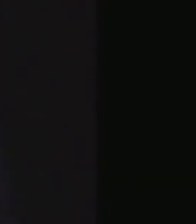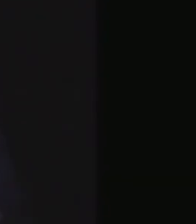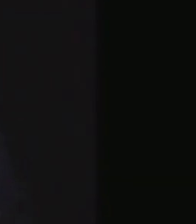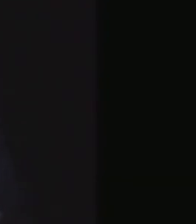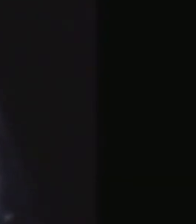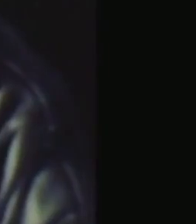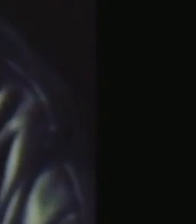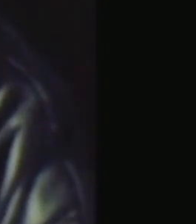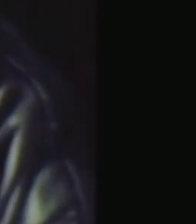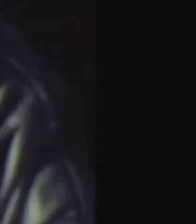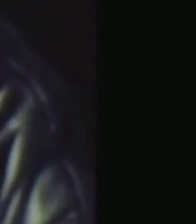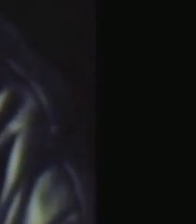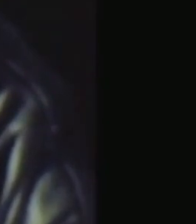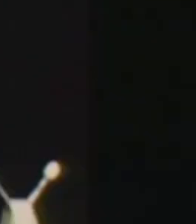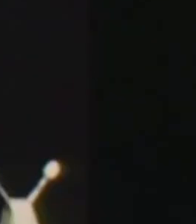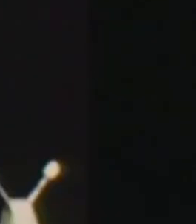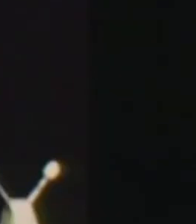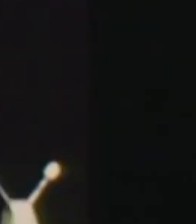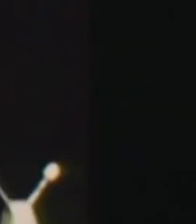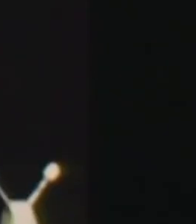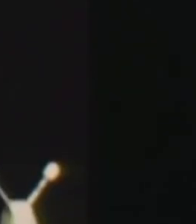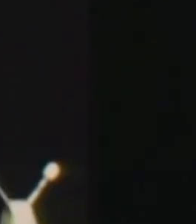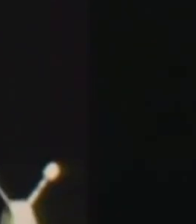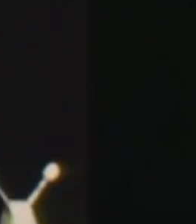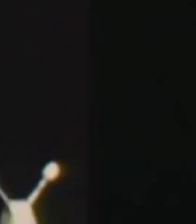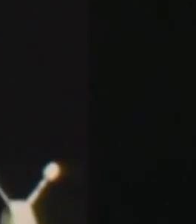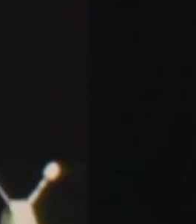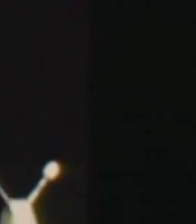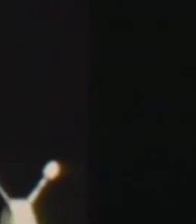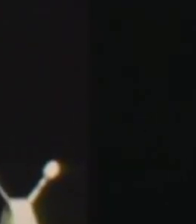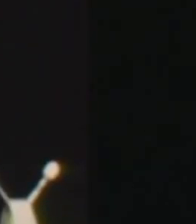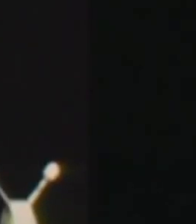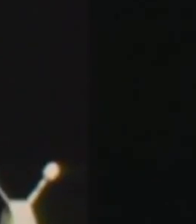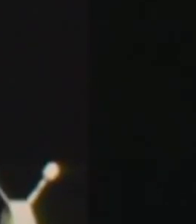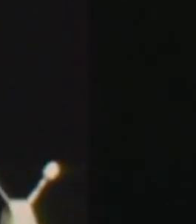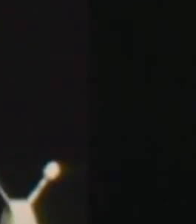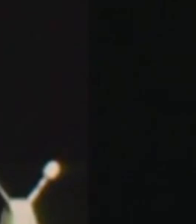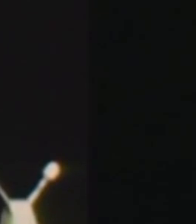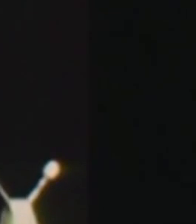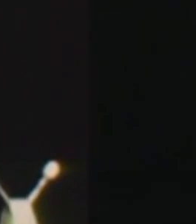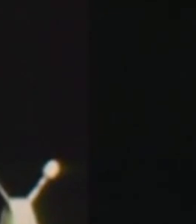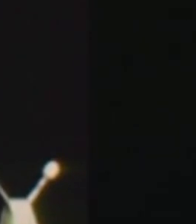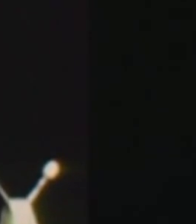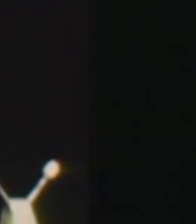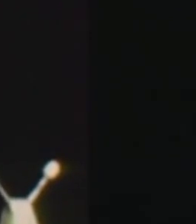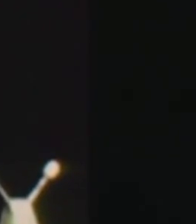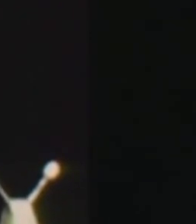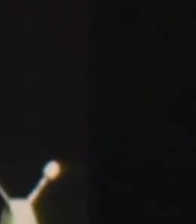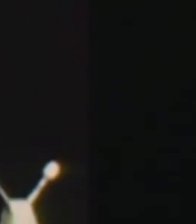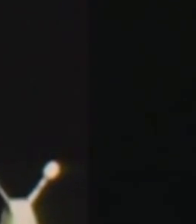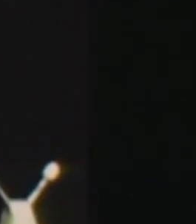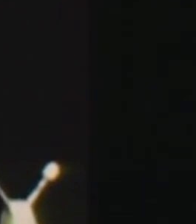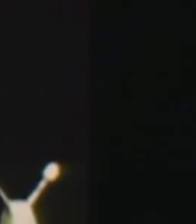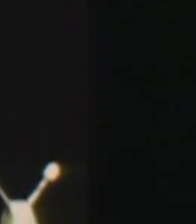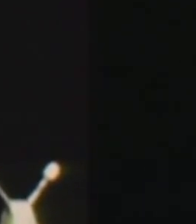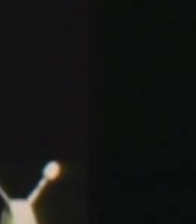Necronomicon. Okay, said that's it. Giger has an extra quality of, I think one of the most frightening things of all is